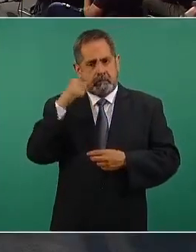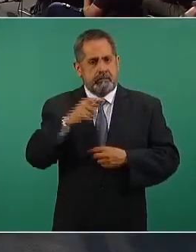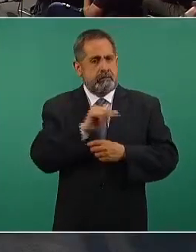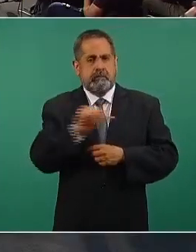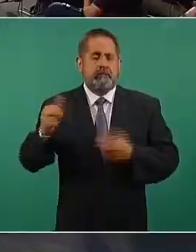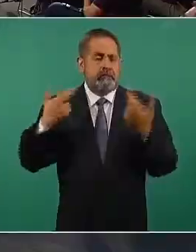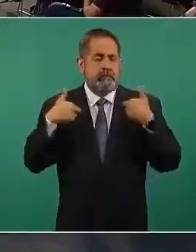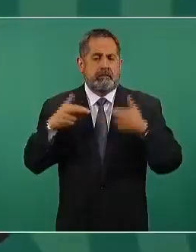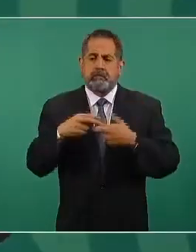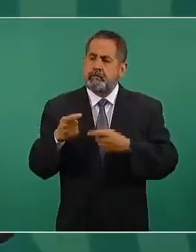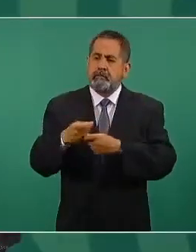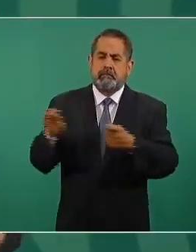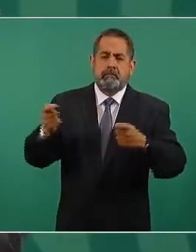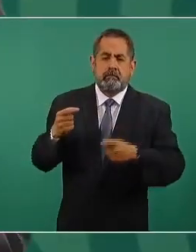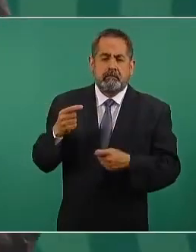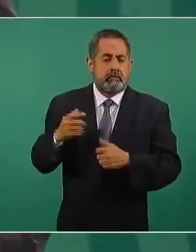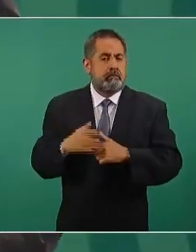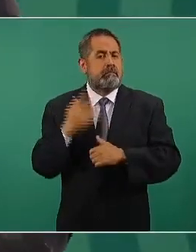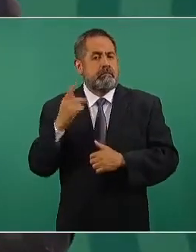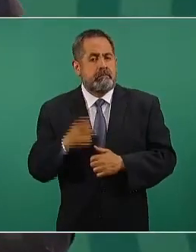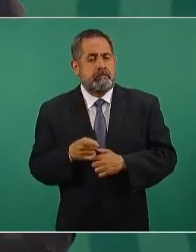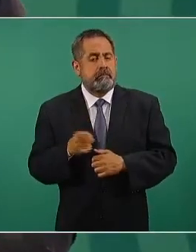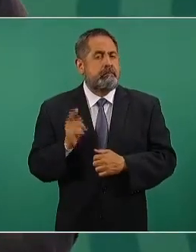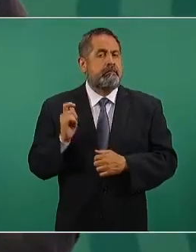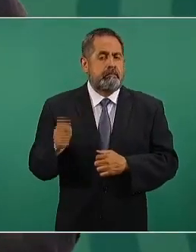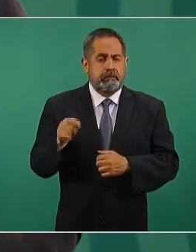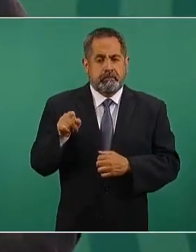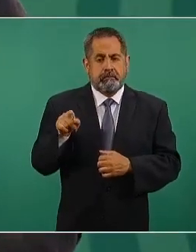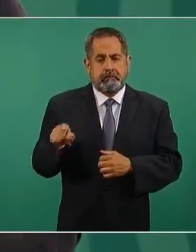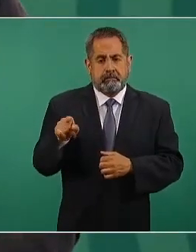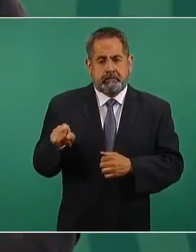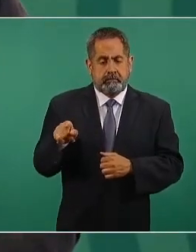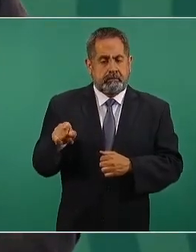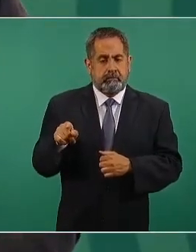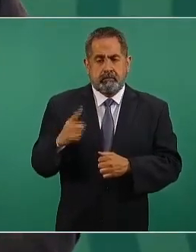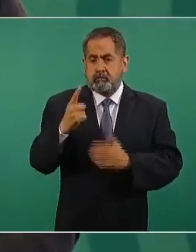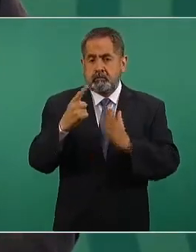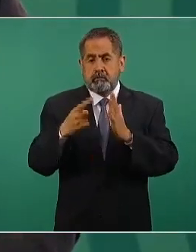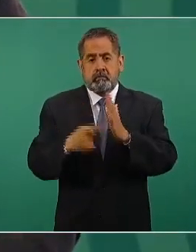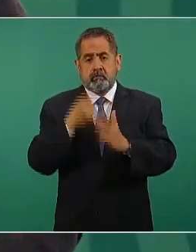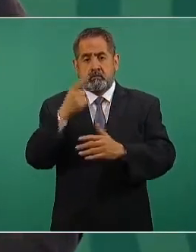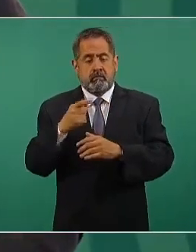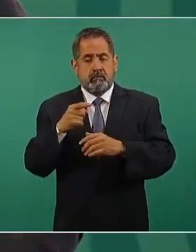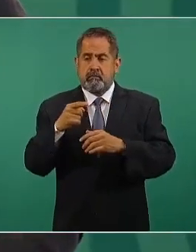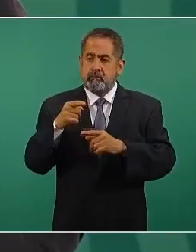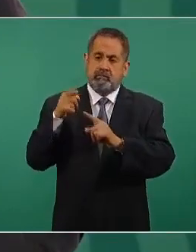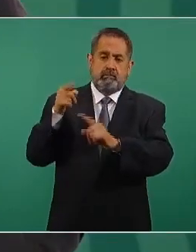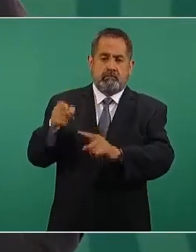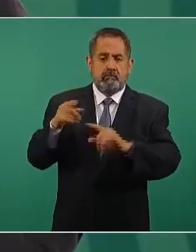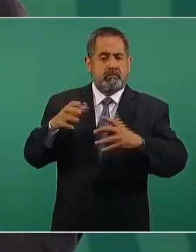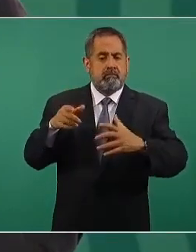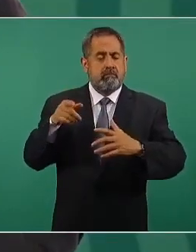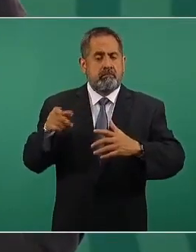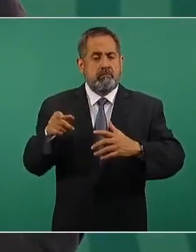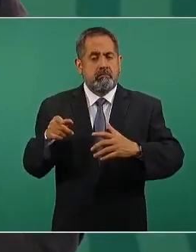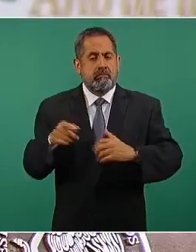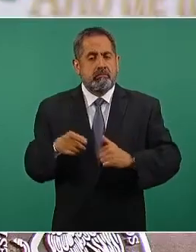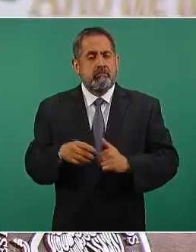maestros, que es una sola postura